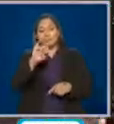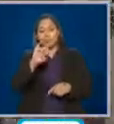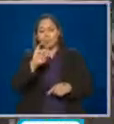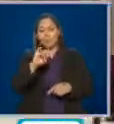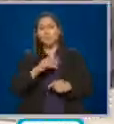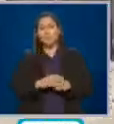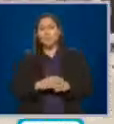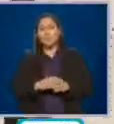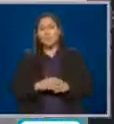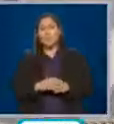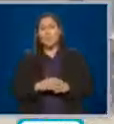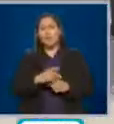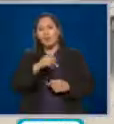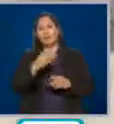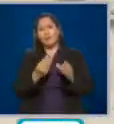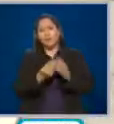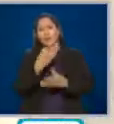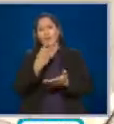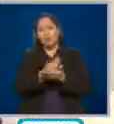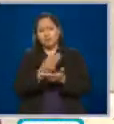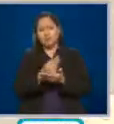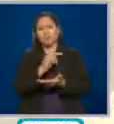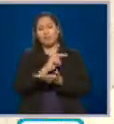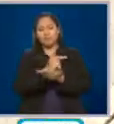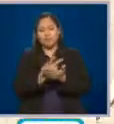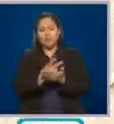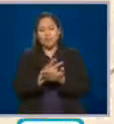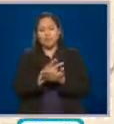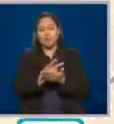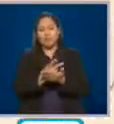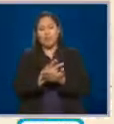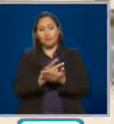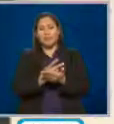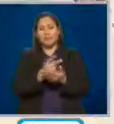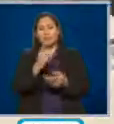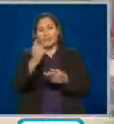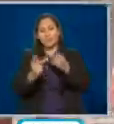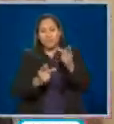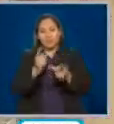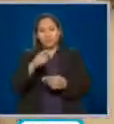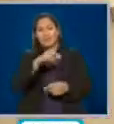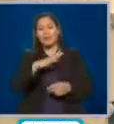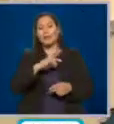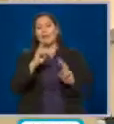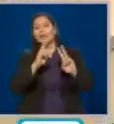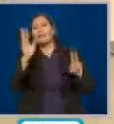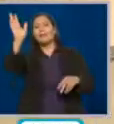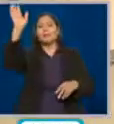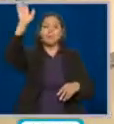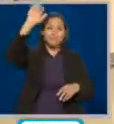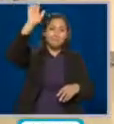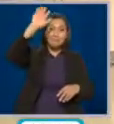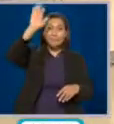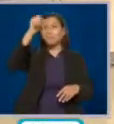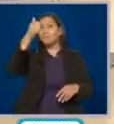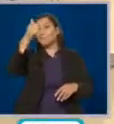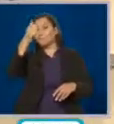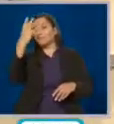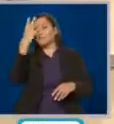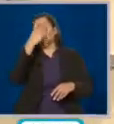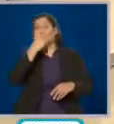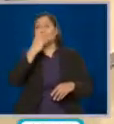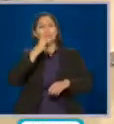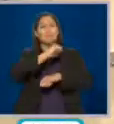mandó remodelar, fue un programa del Fideicomiso. Mira, ahí están los vecinos. ¿Qué onda? ¿Les quedó bien bonita